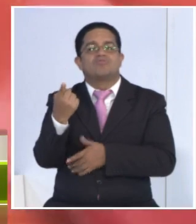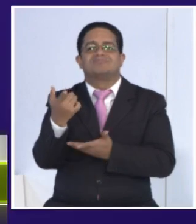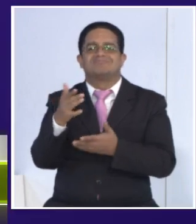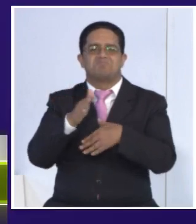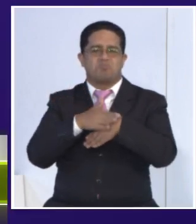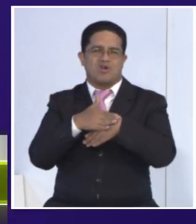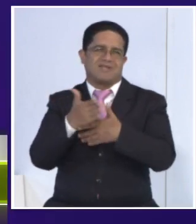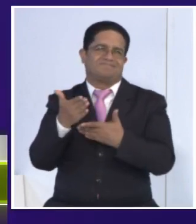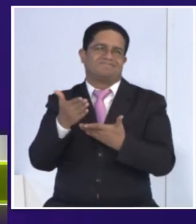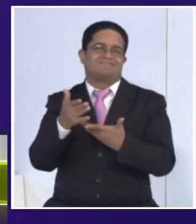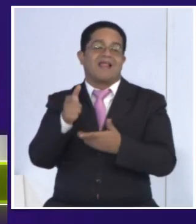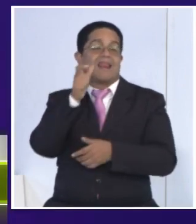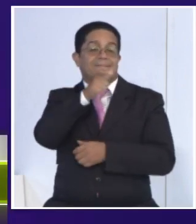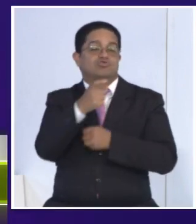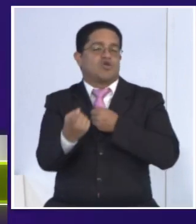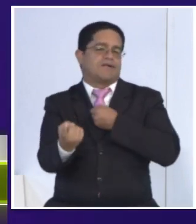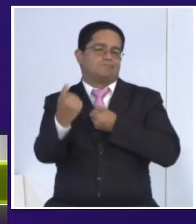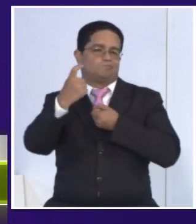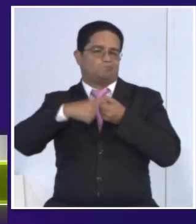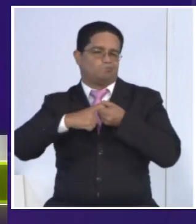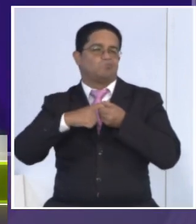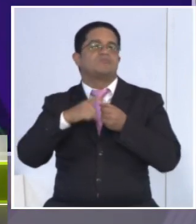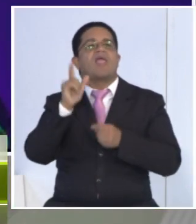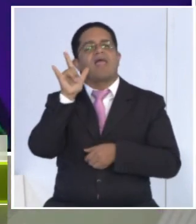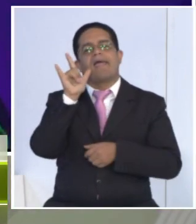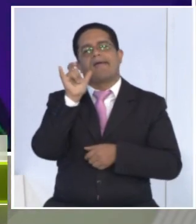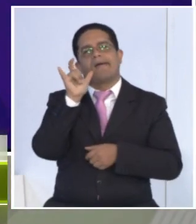donde los pacientes los siguen de forma